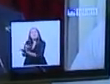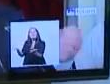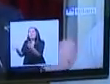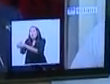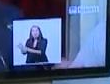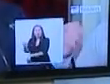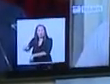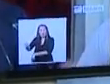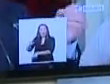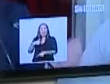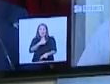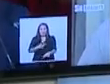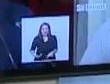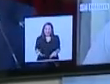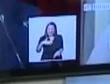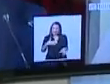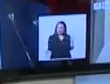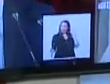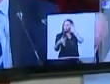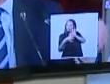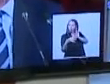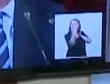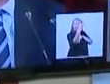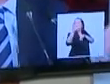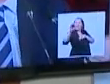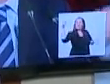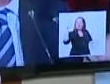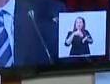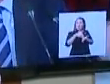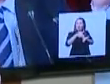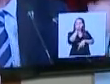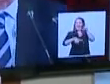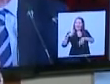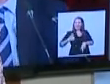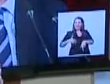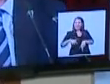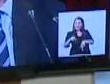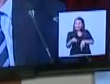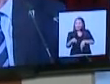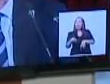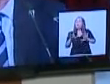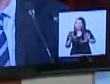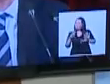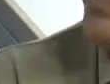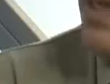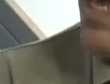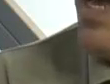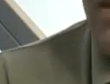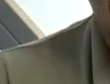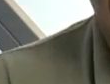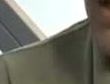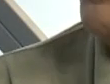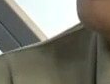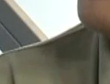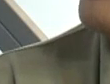confusión y que es creer que tener muchos empleados en el Estado implica un buen Estado, por el contrario. Esa obesidad